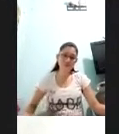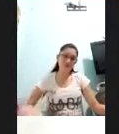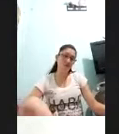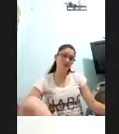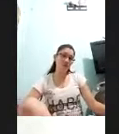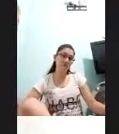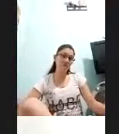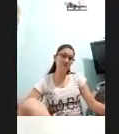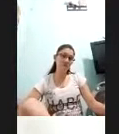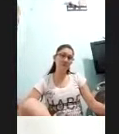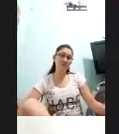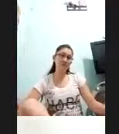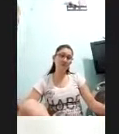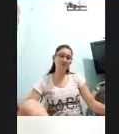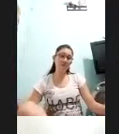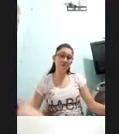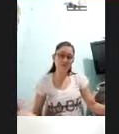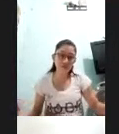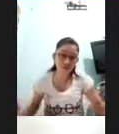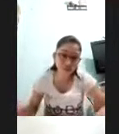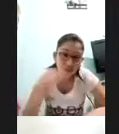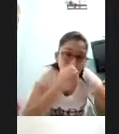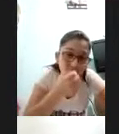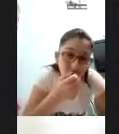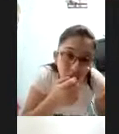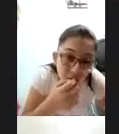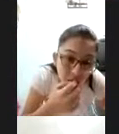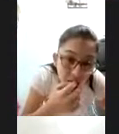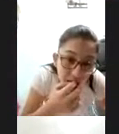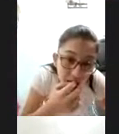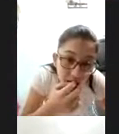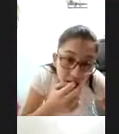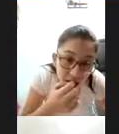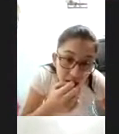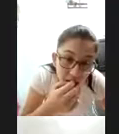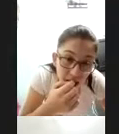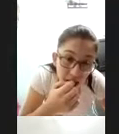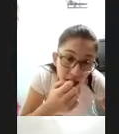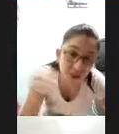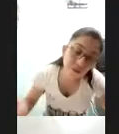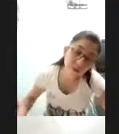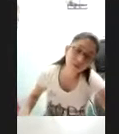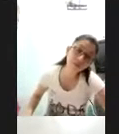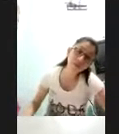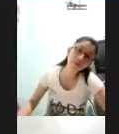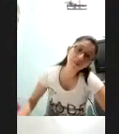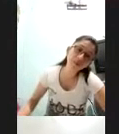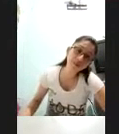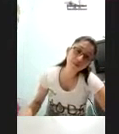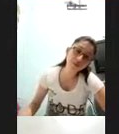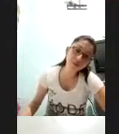Knowledge 1.4. ¿Sí lo podemos ver, Kenia? Yes. Ok, entonces vamos a